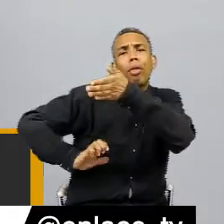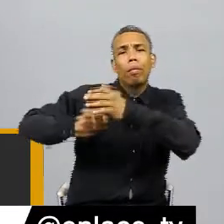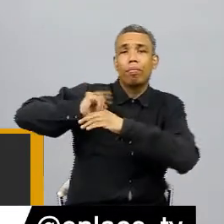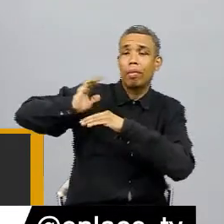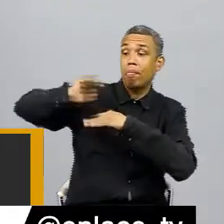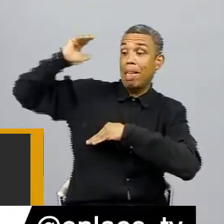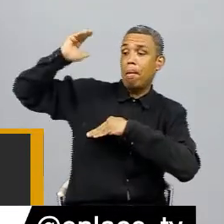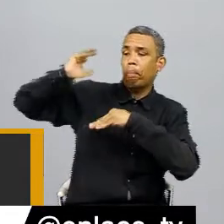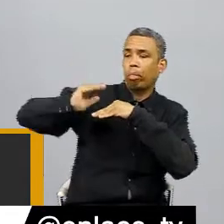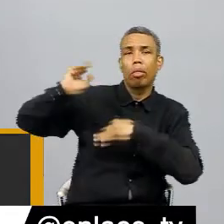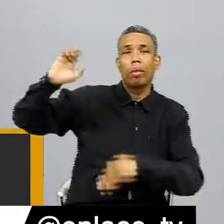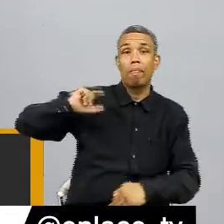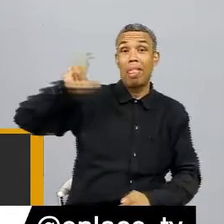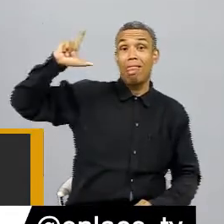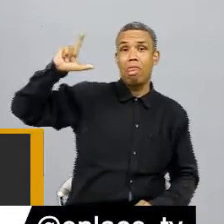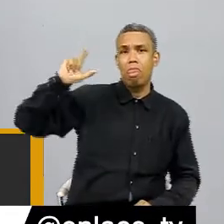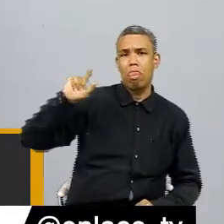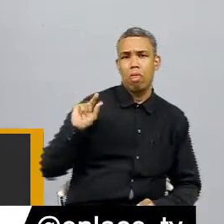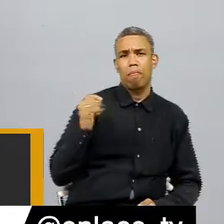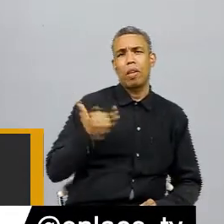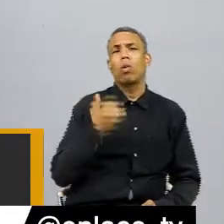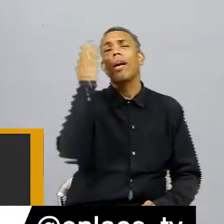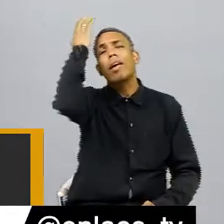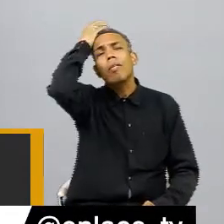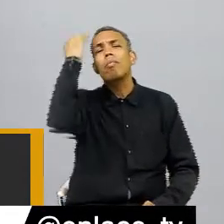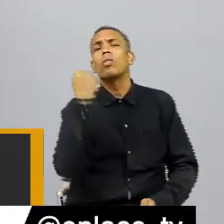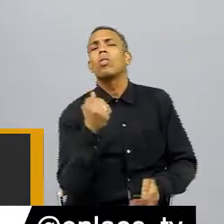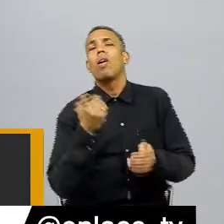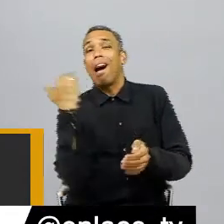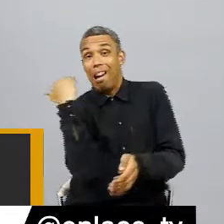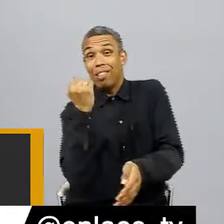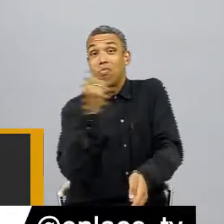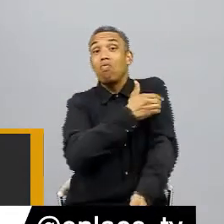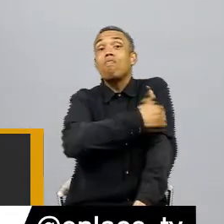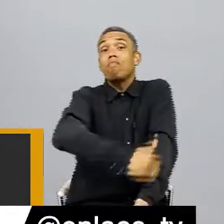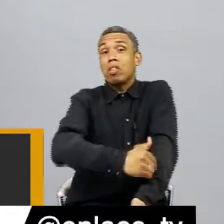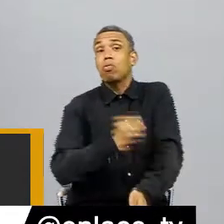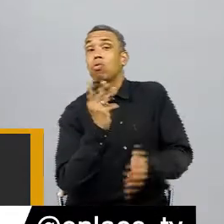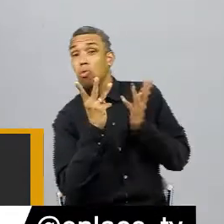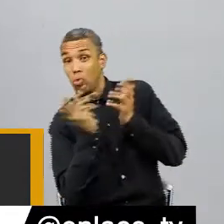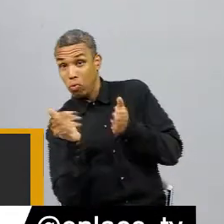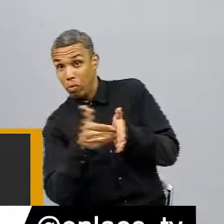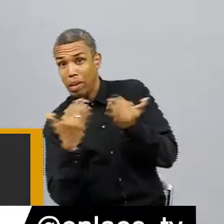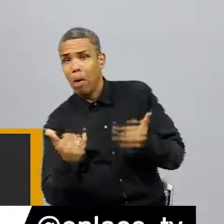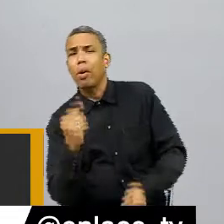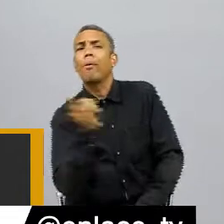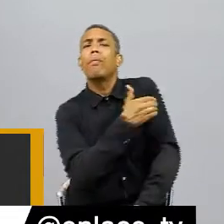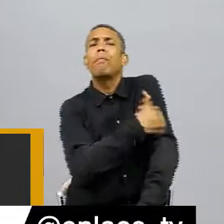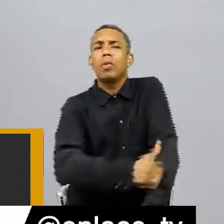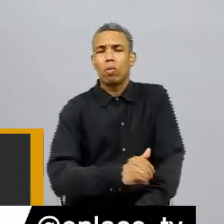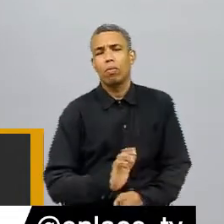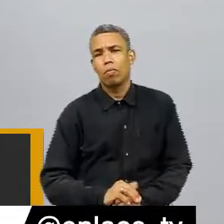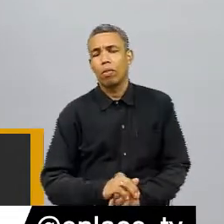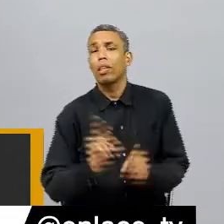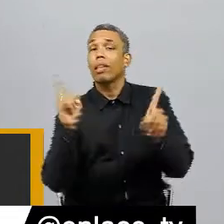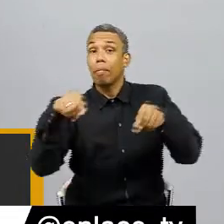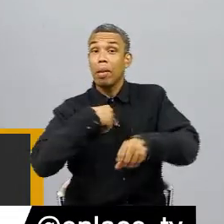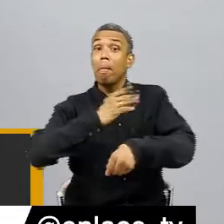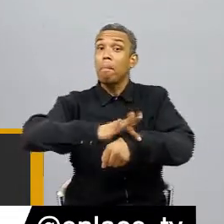atenta contra los profesionales, su idoneidad y los salarios que deben recibir, sino va a atentar contra el servicio de salud. Por